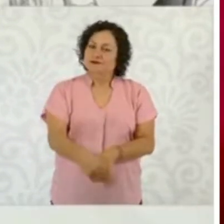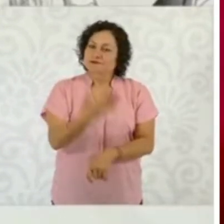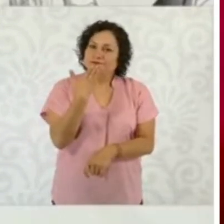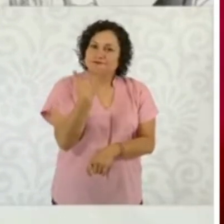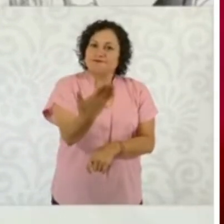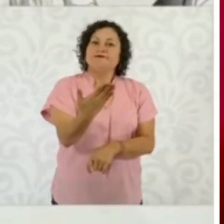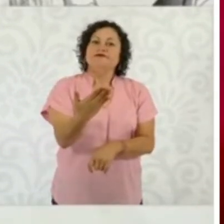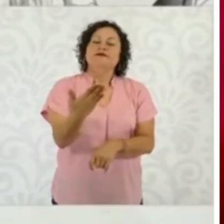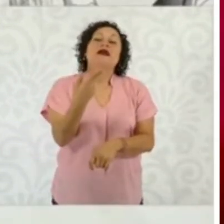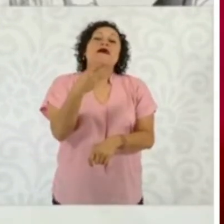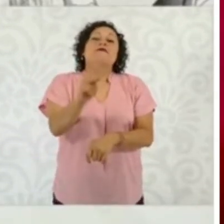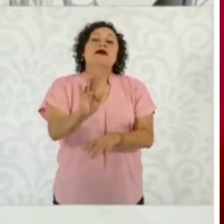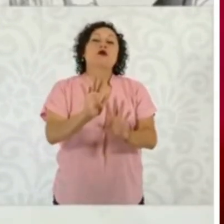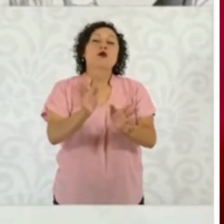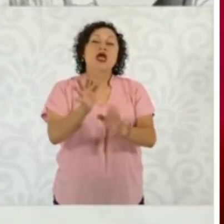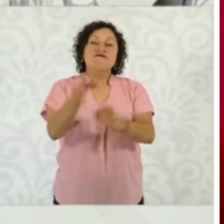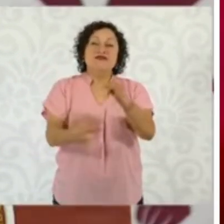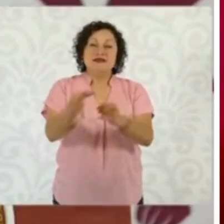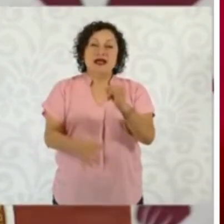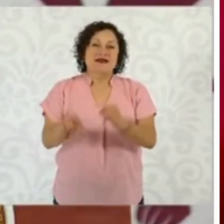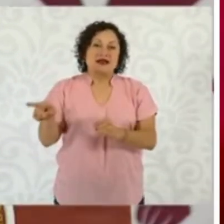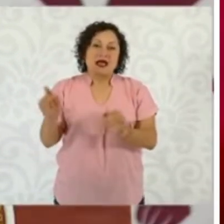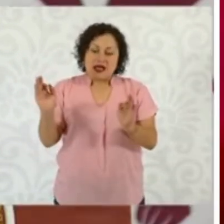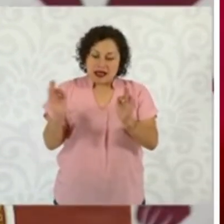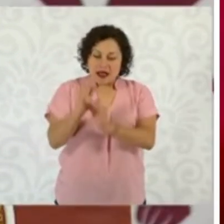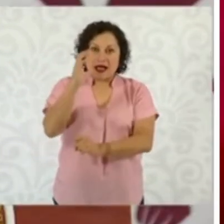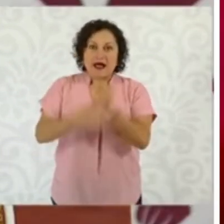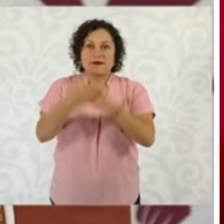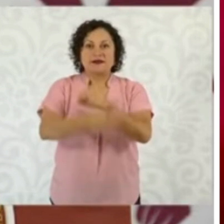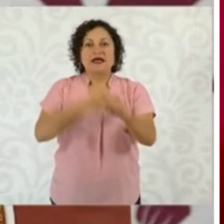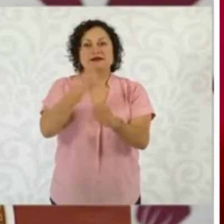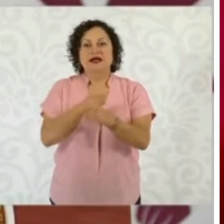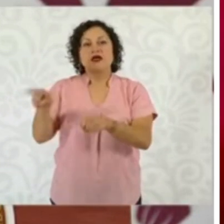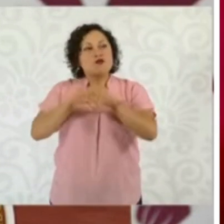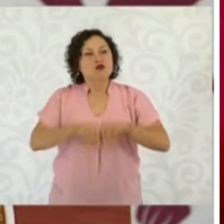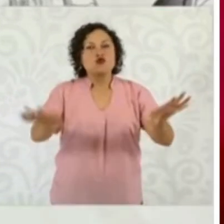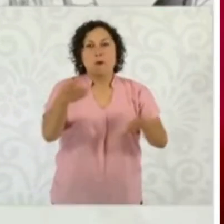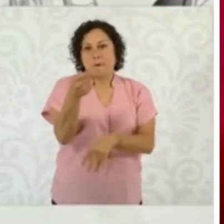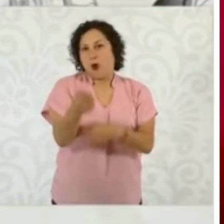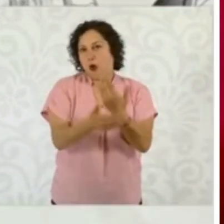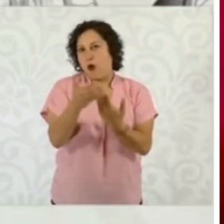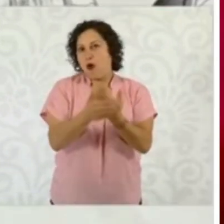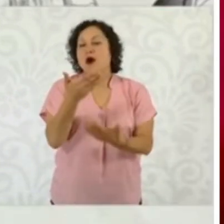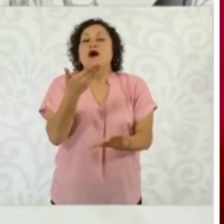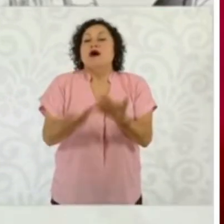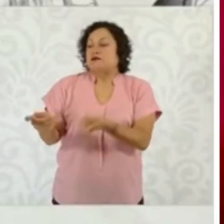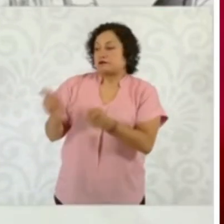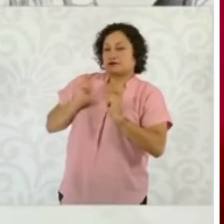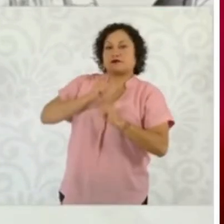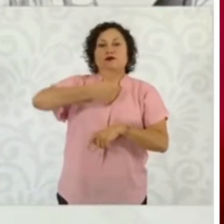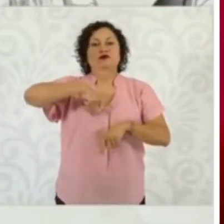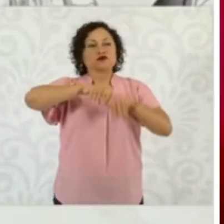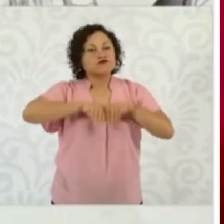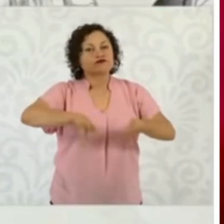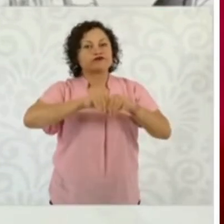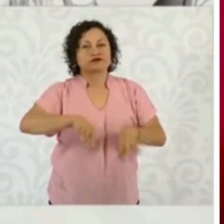fue al final de su sexenio, ya se dio a conocer poco. A nosotros nos corresponde difundirlo. Por ejemplo, ¿cómo se